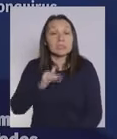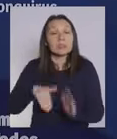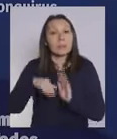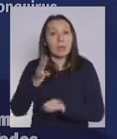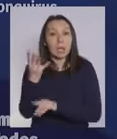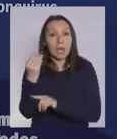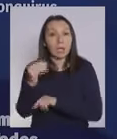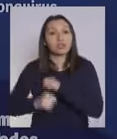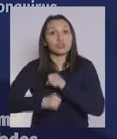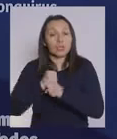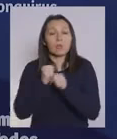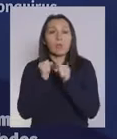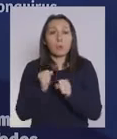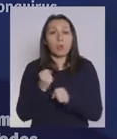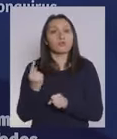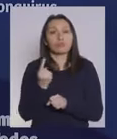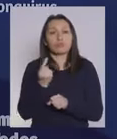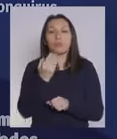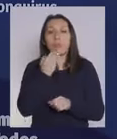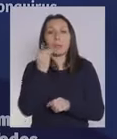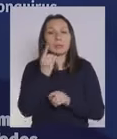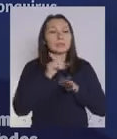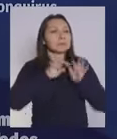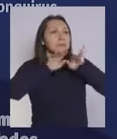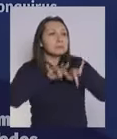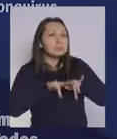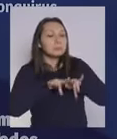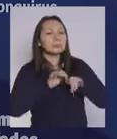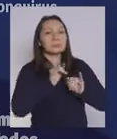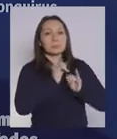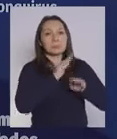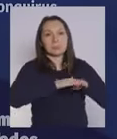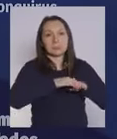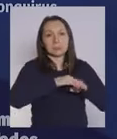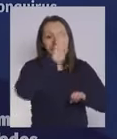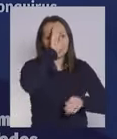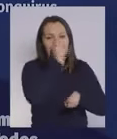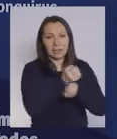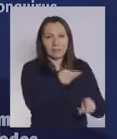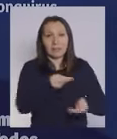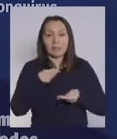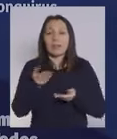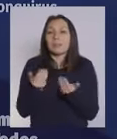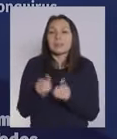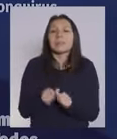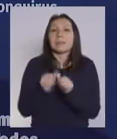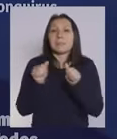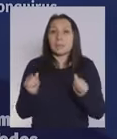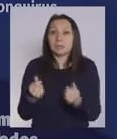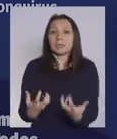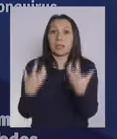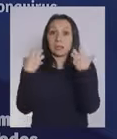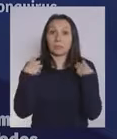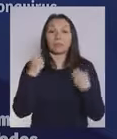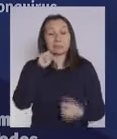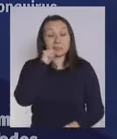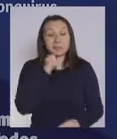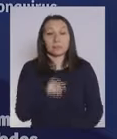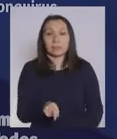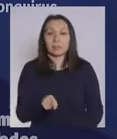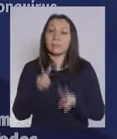mayores de 14 años puedan ellos pedir también su autorización, pero eso requiere mucho más responsabilidad.